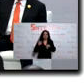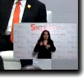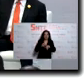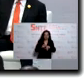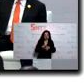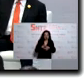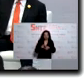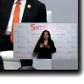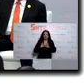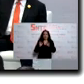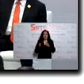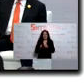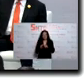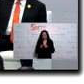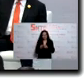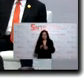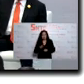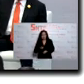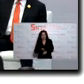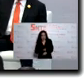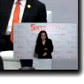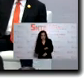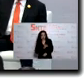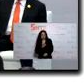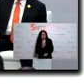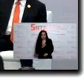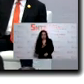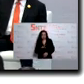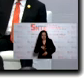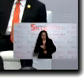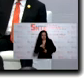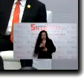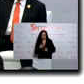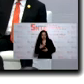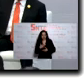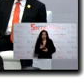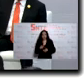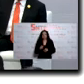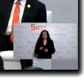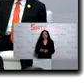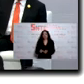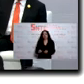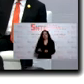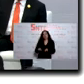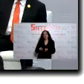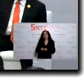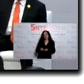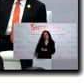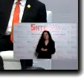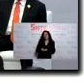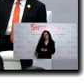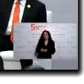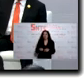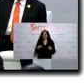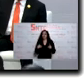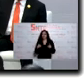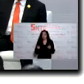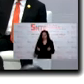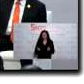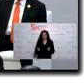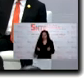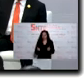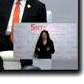y los profesores, los vínculos que hay entre los alumnos y el clima, esta cosa sutil que emerge de esta